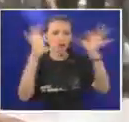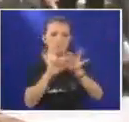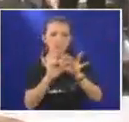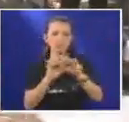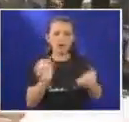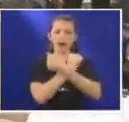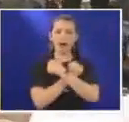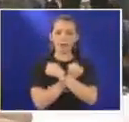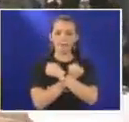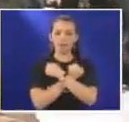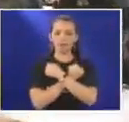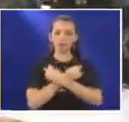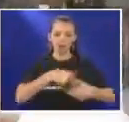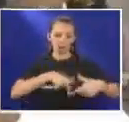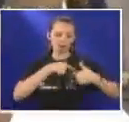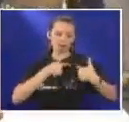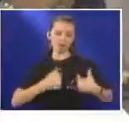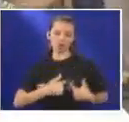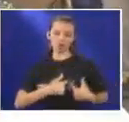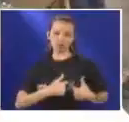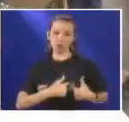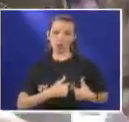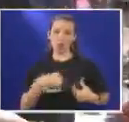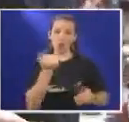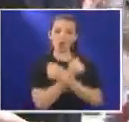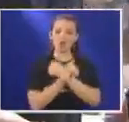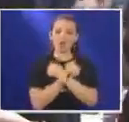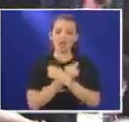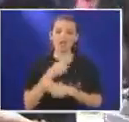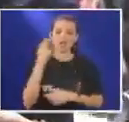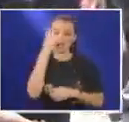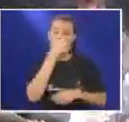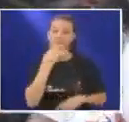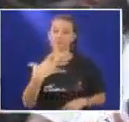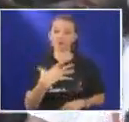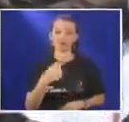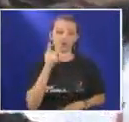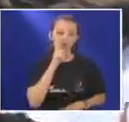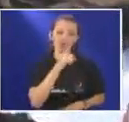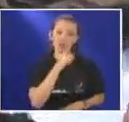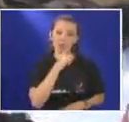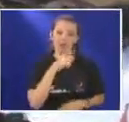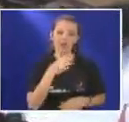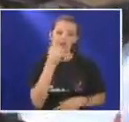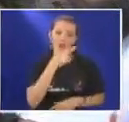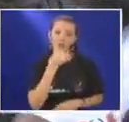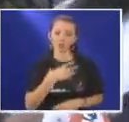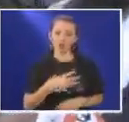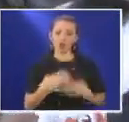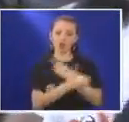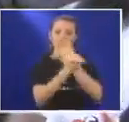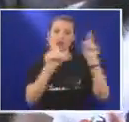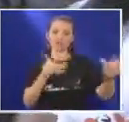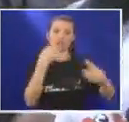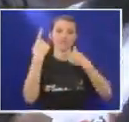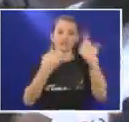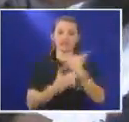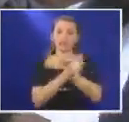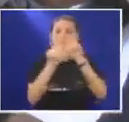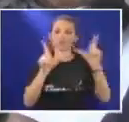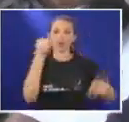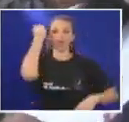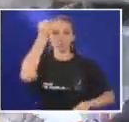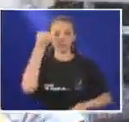amor, corazón, un cariño hermoso, lo llamaría amor, democracia, libertad de expresión, de pensamiento